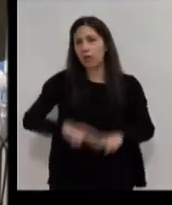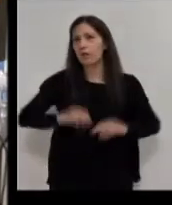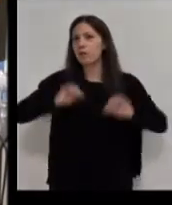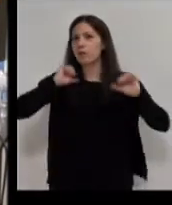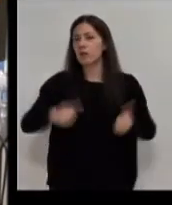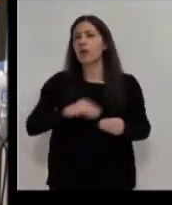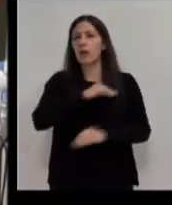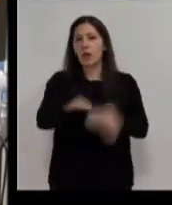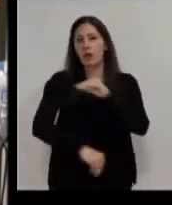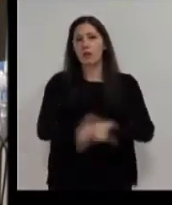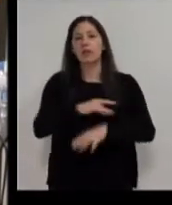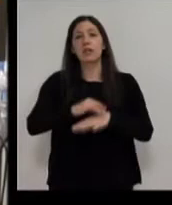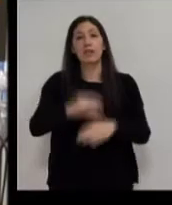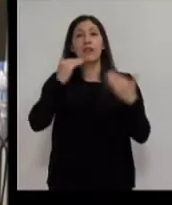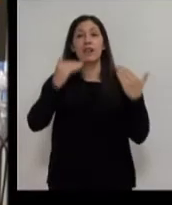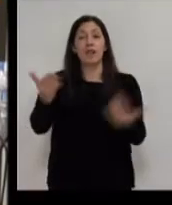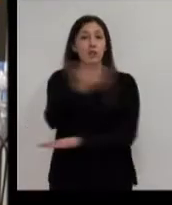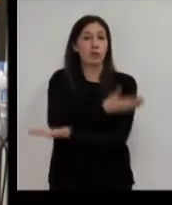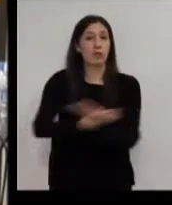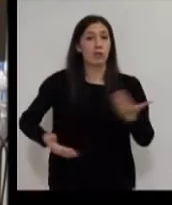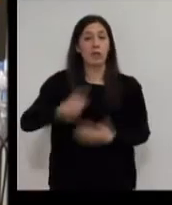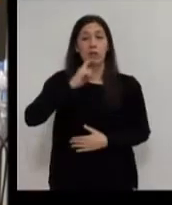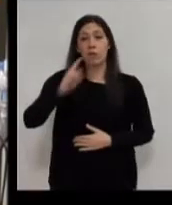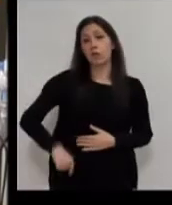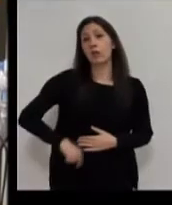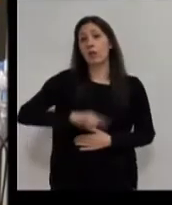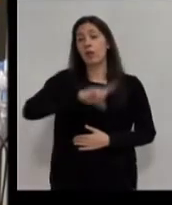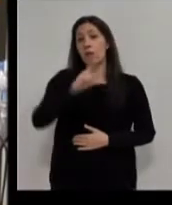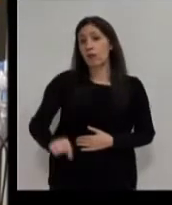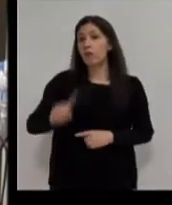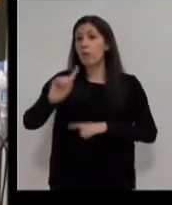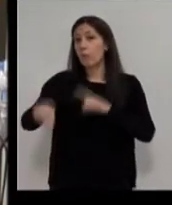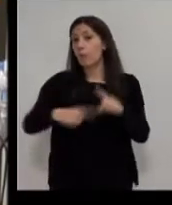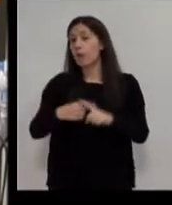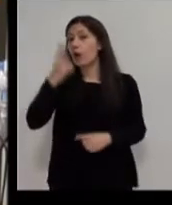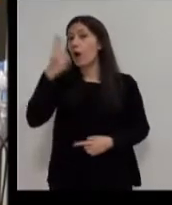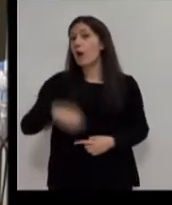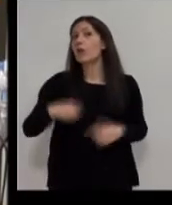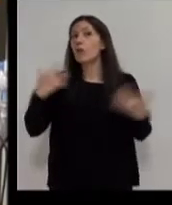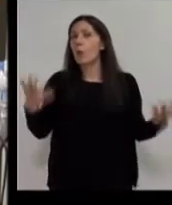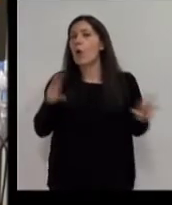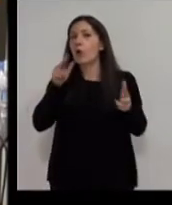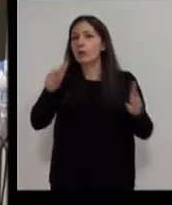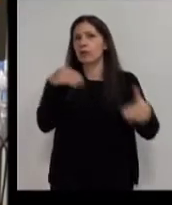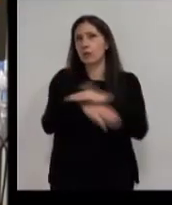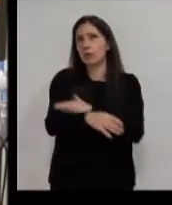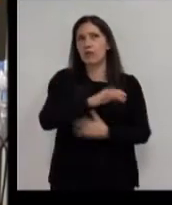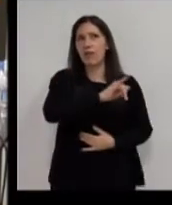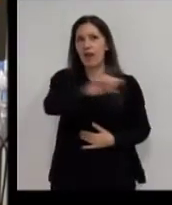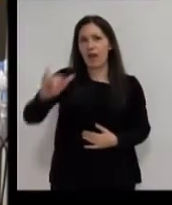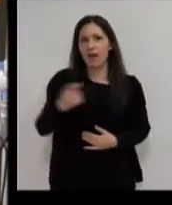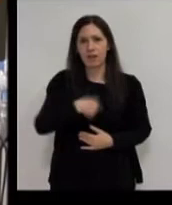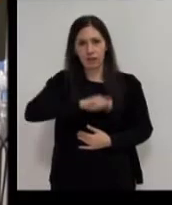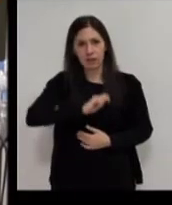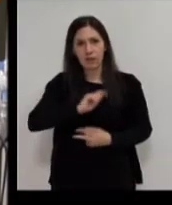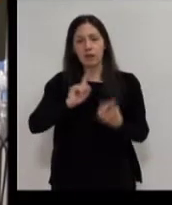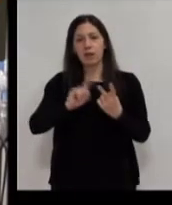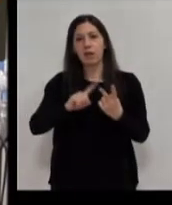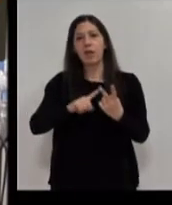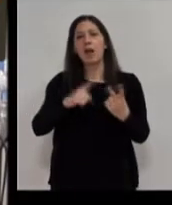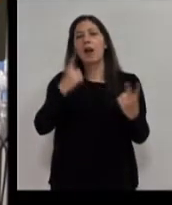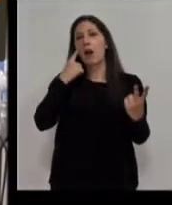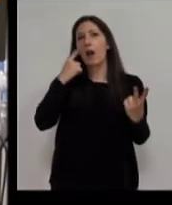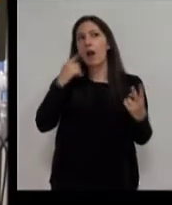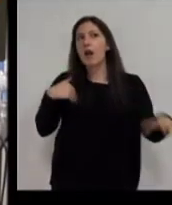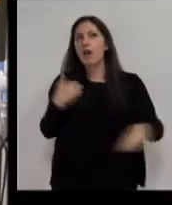turística española, empezamos haciendo guías gracias a la colaboración de Fundación Vodafone y Fundación 11 de cuáles son los hoteles accesibles